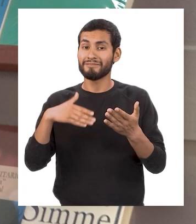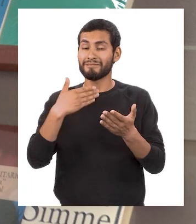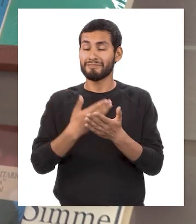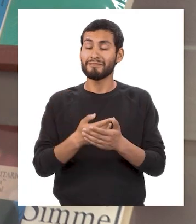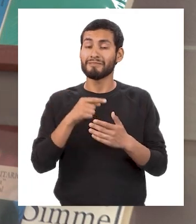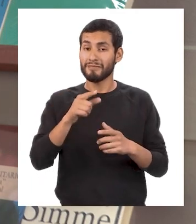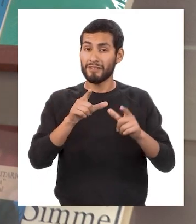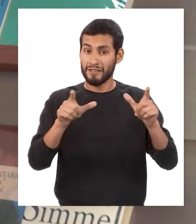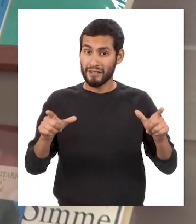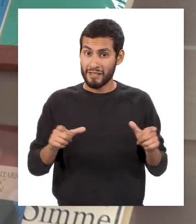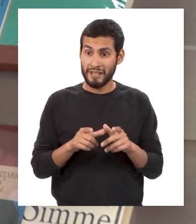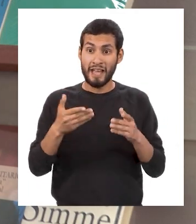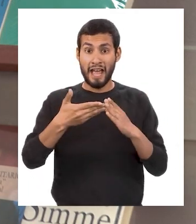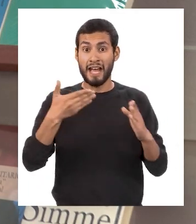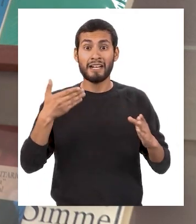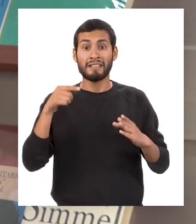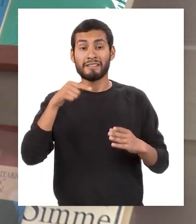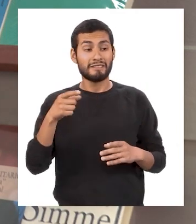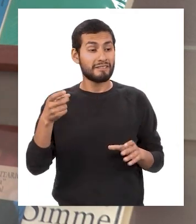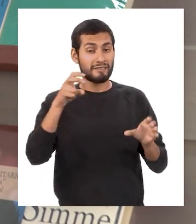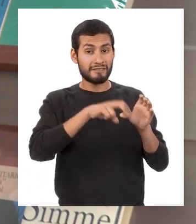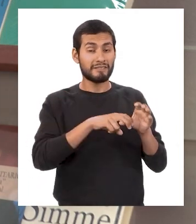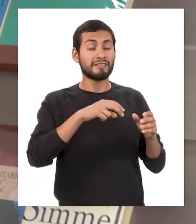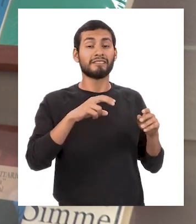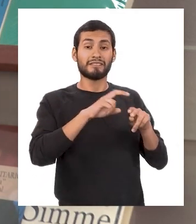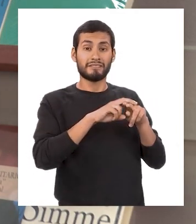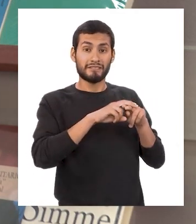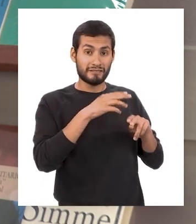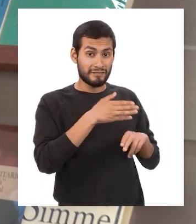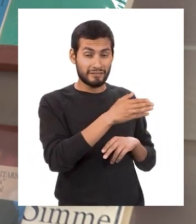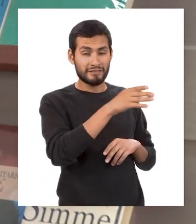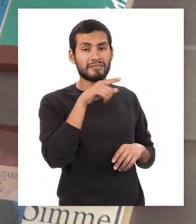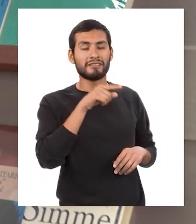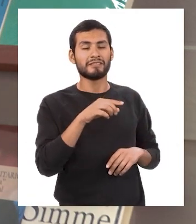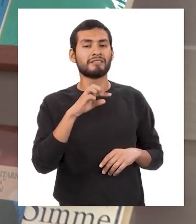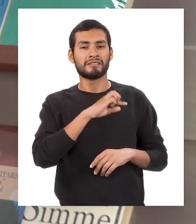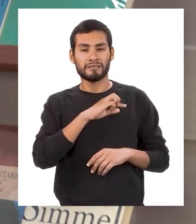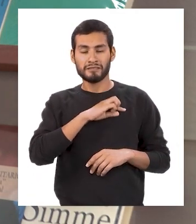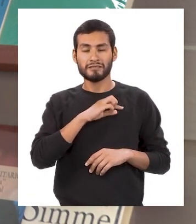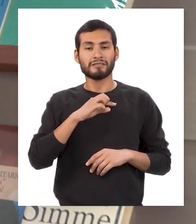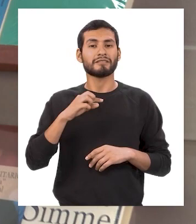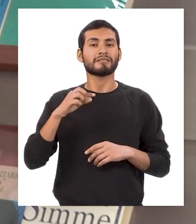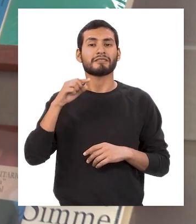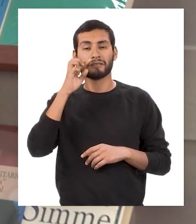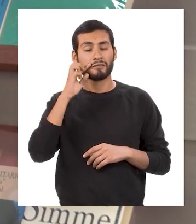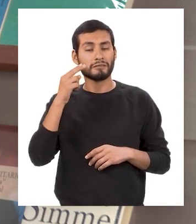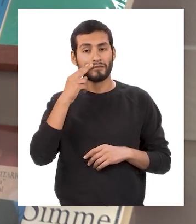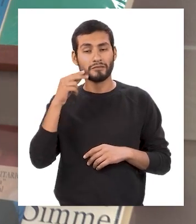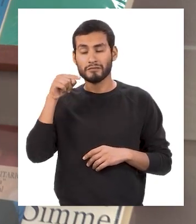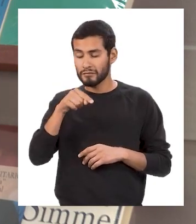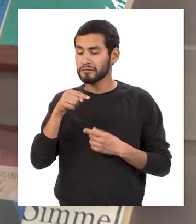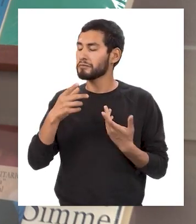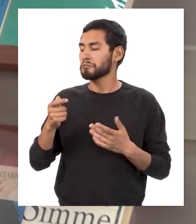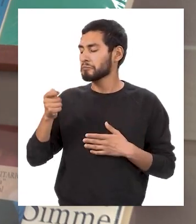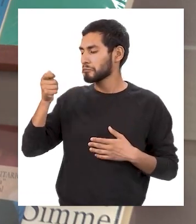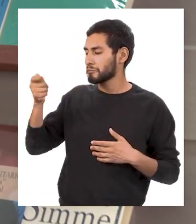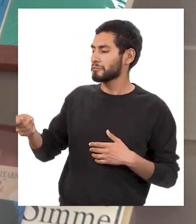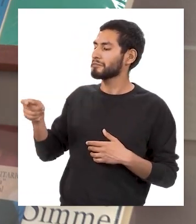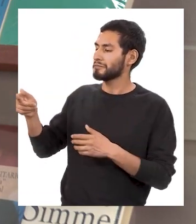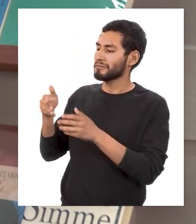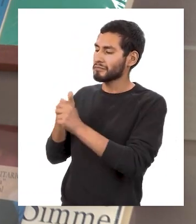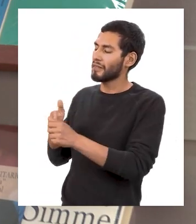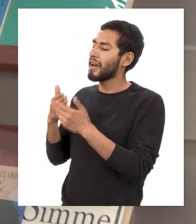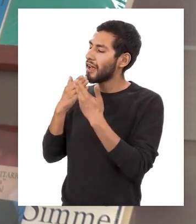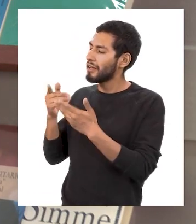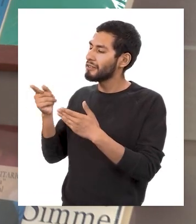Cuando llegaron a su destino y antes de embarcar el tren que los llevaría a Calcuta, Fogg le pagó al guía, que además, por el